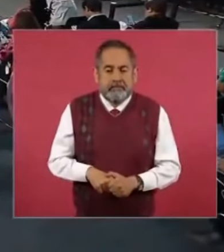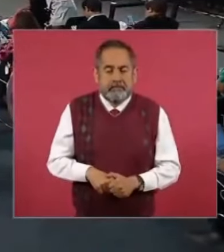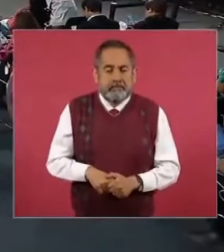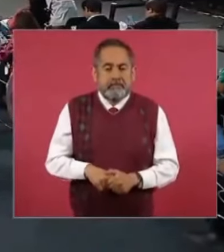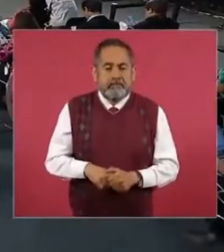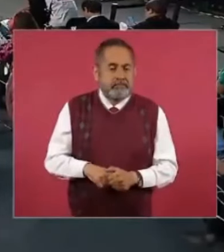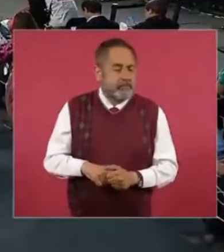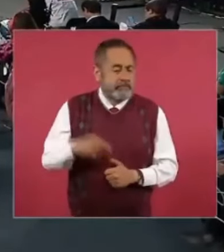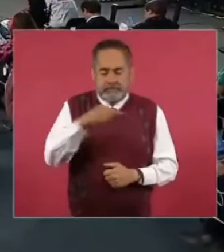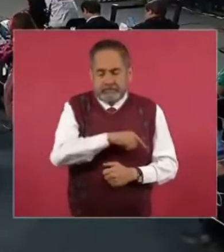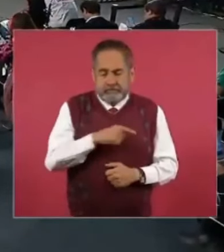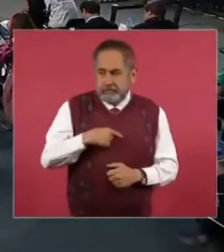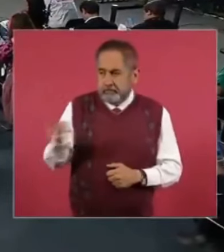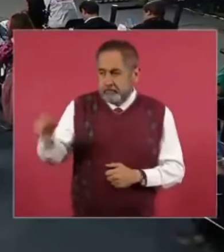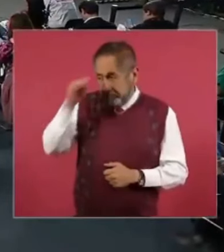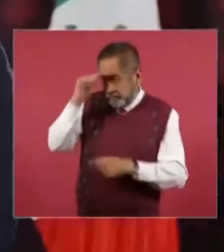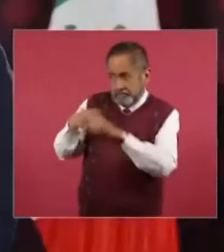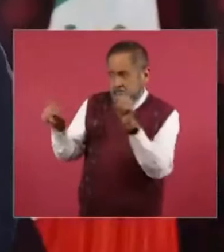no coincidir con nosotros?